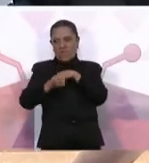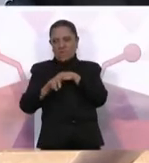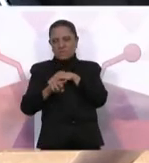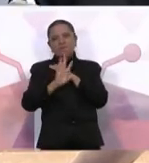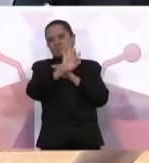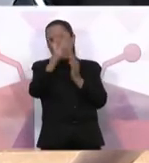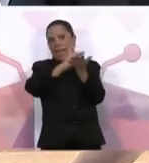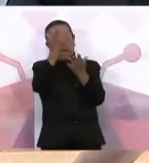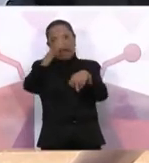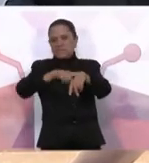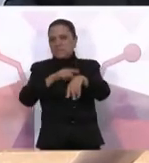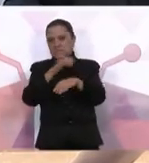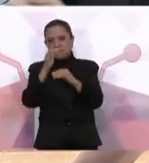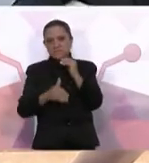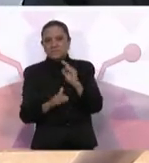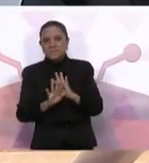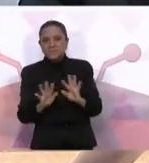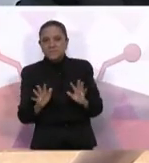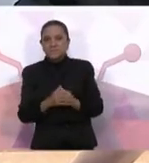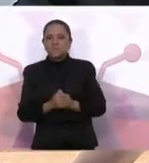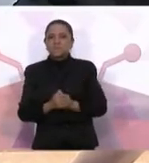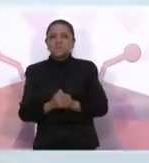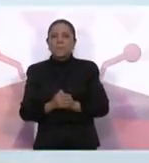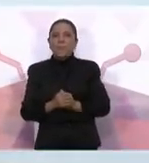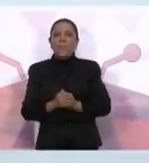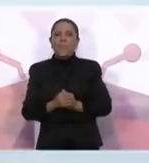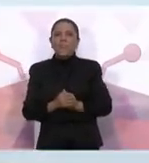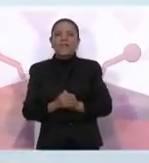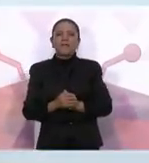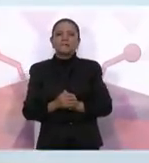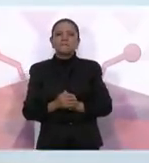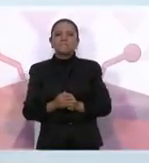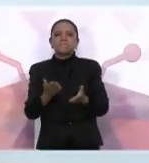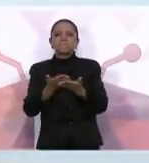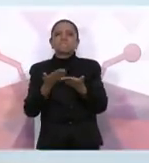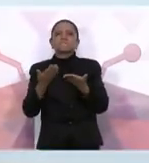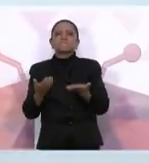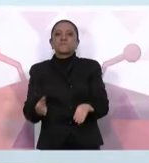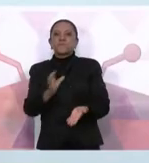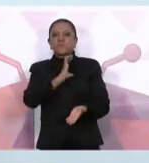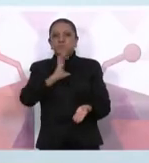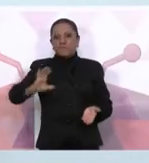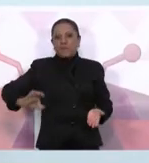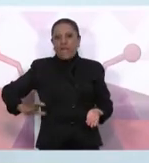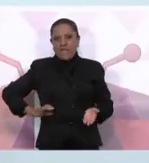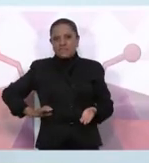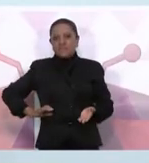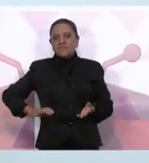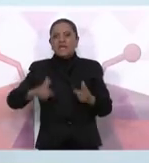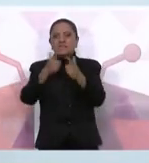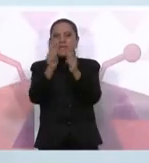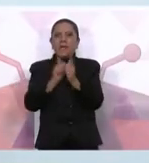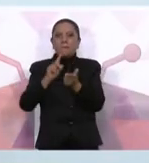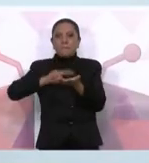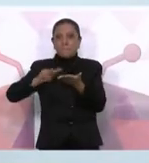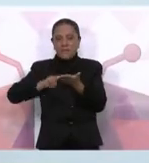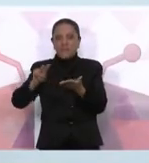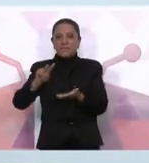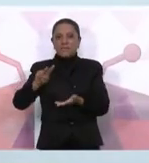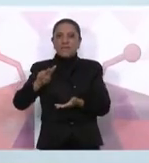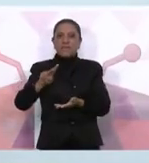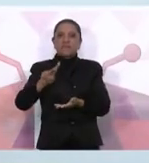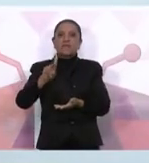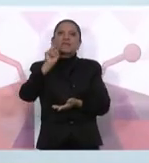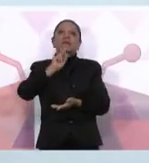bien y entonces continuamos con la candidata del partido verde nadie a luz lara quien le formulará una pregunta de